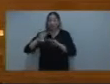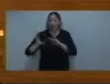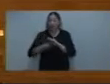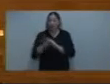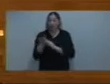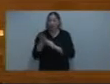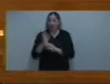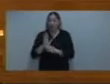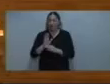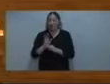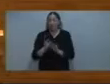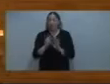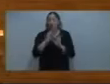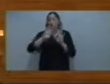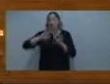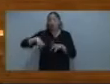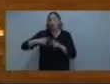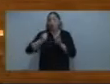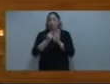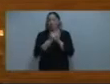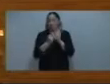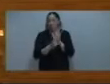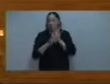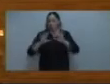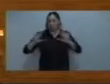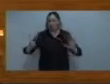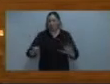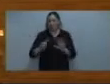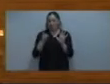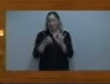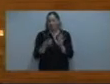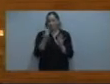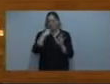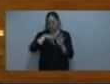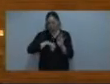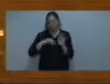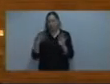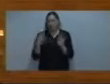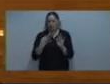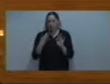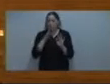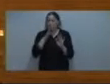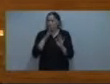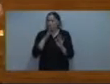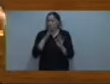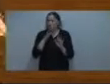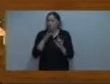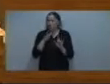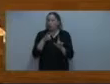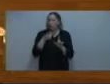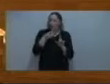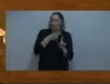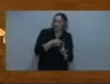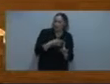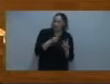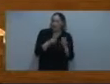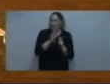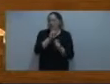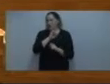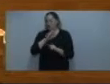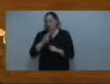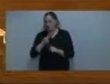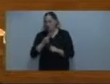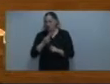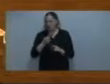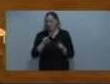supresión del sexto y último punto de la proposición no de ley. Entendemos que lo que persiguen desde el Grupo de Izquierda Unida es